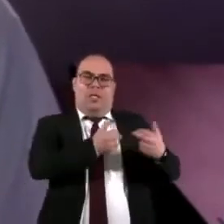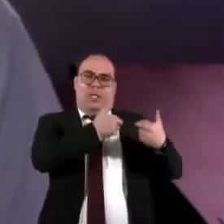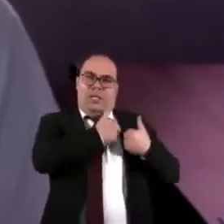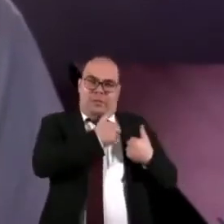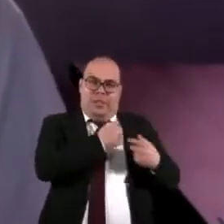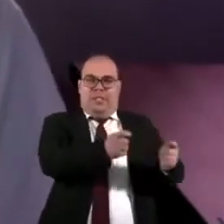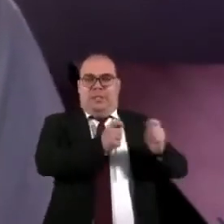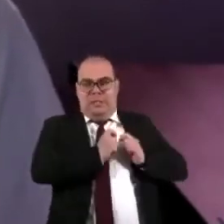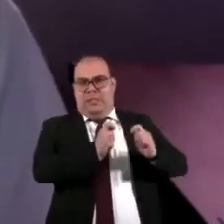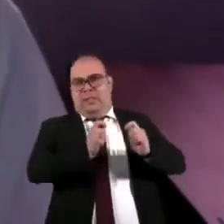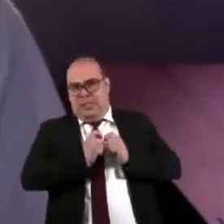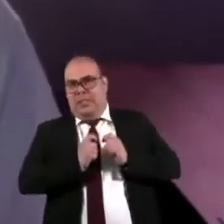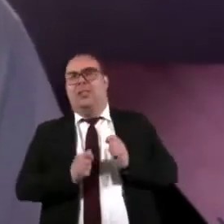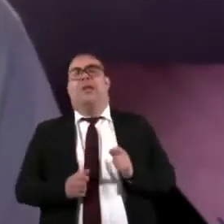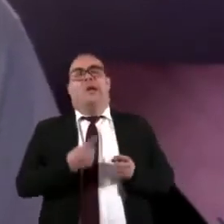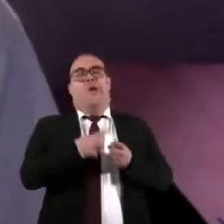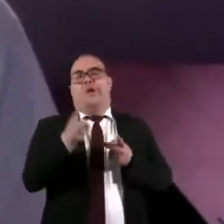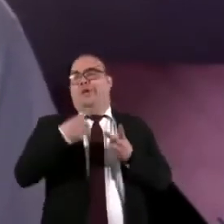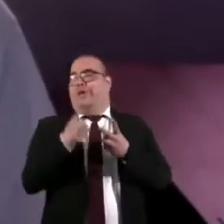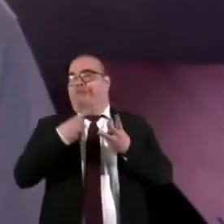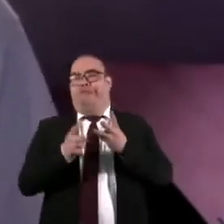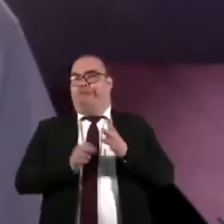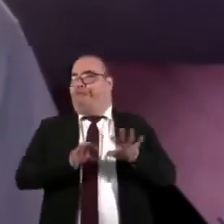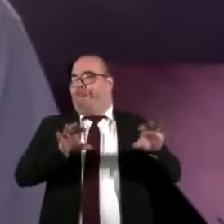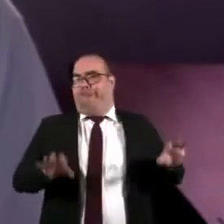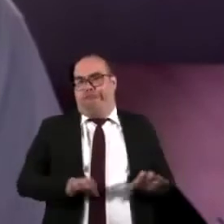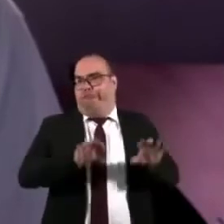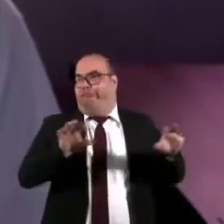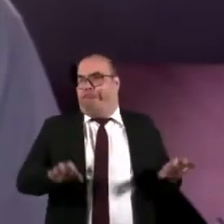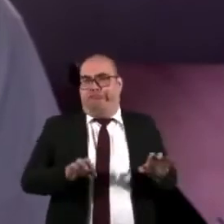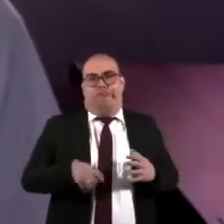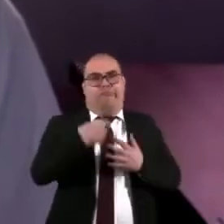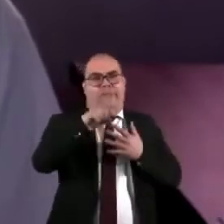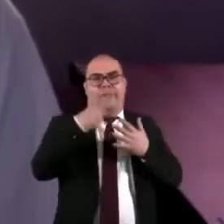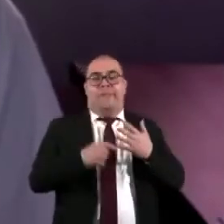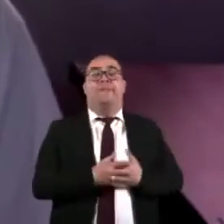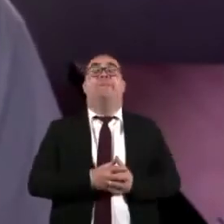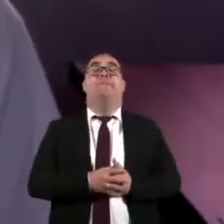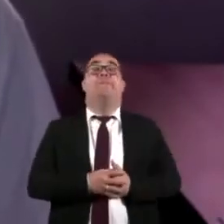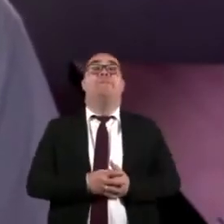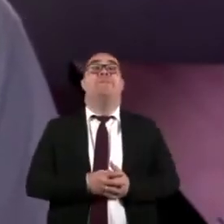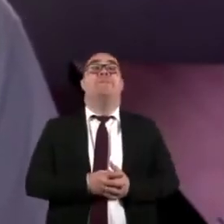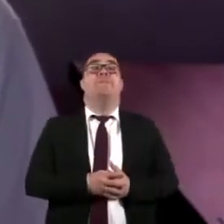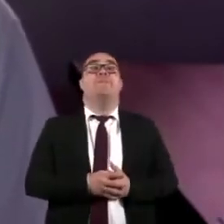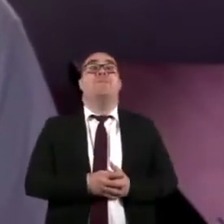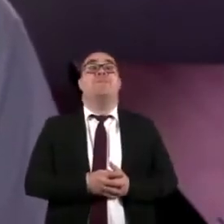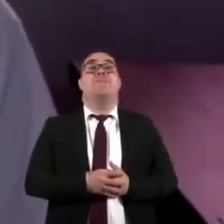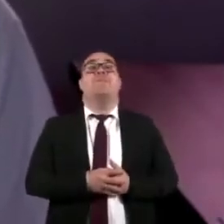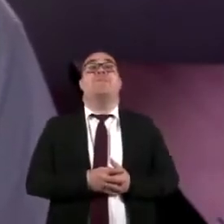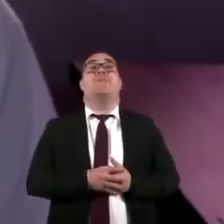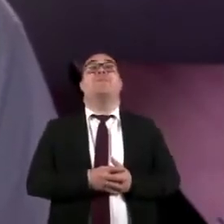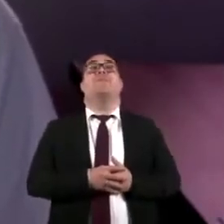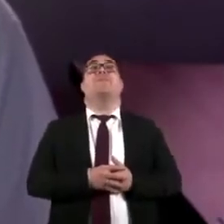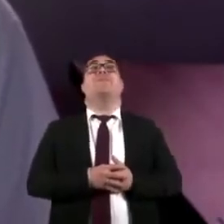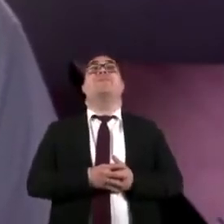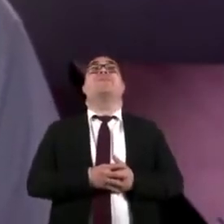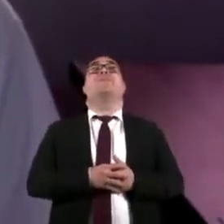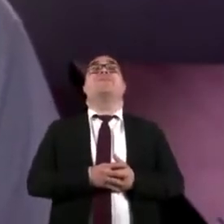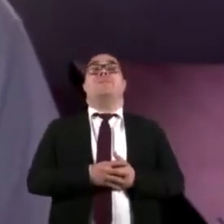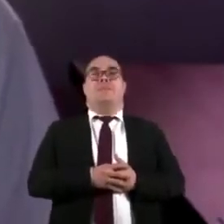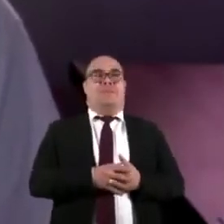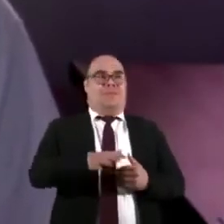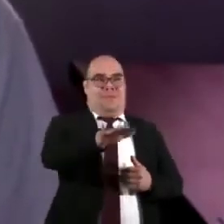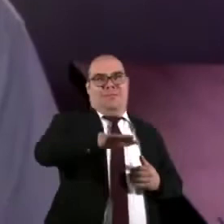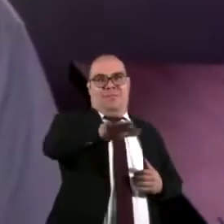de pues las distintas tareas que tocaba realizar. Y llego al Estado Mayor Central, en